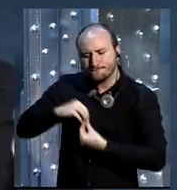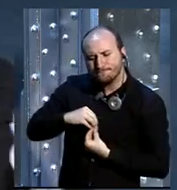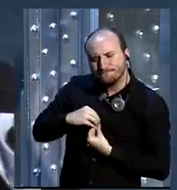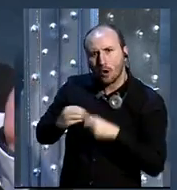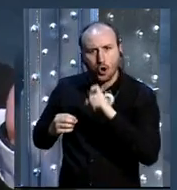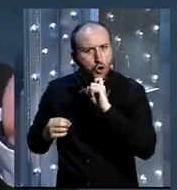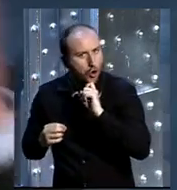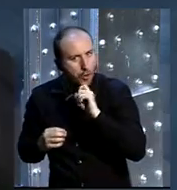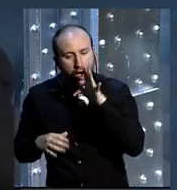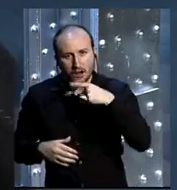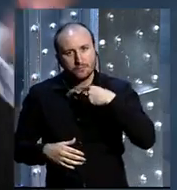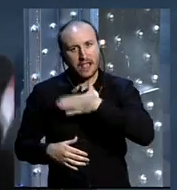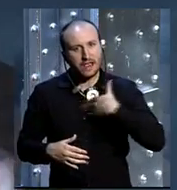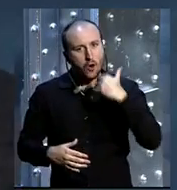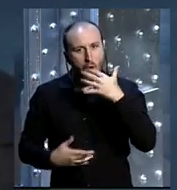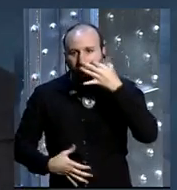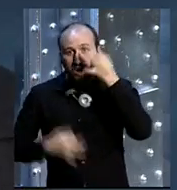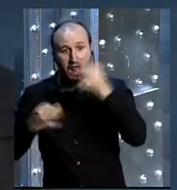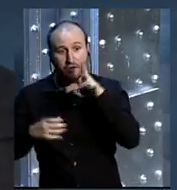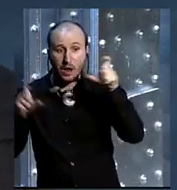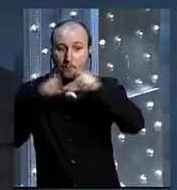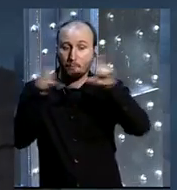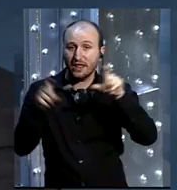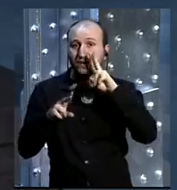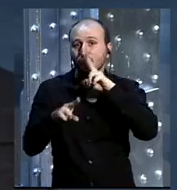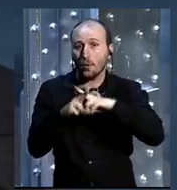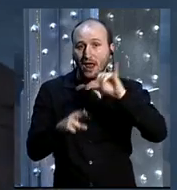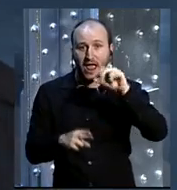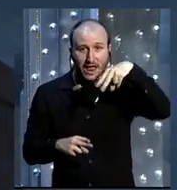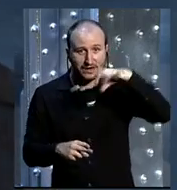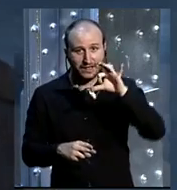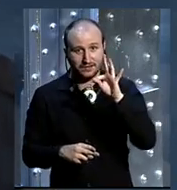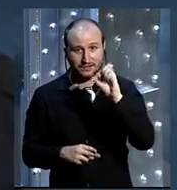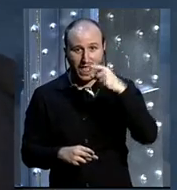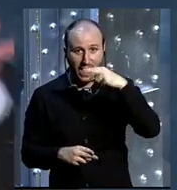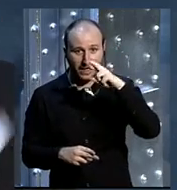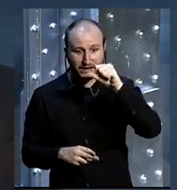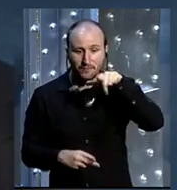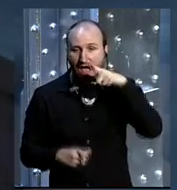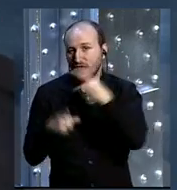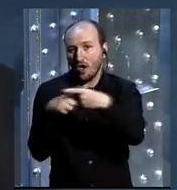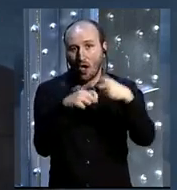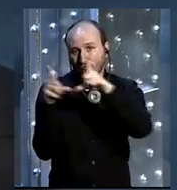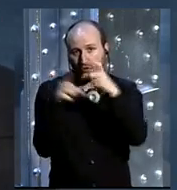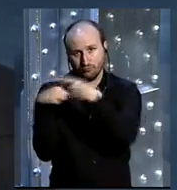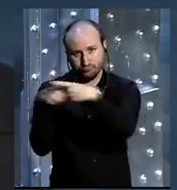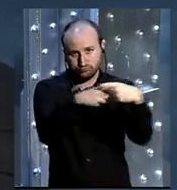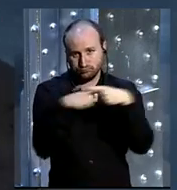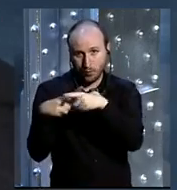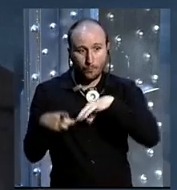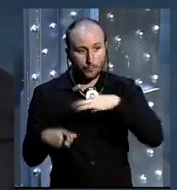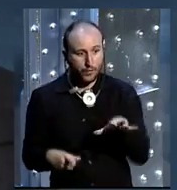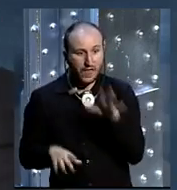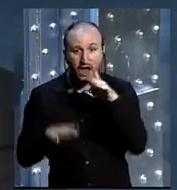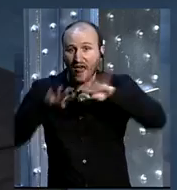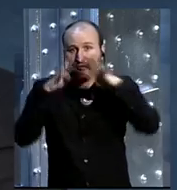realista. Compramos una empresa ya que se llama Instagram, que es un servicio para compartir fotos. Instagram había podido llegar a millones de usuarios por